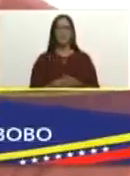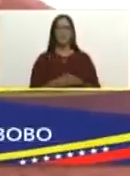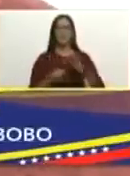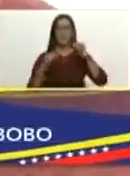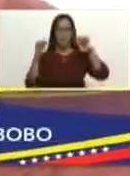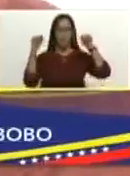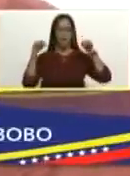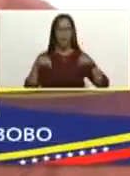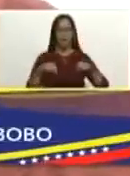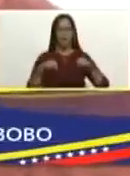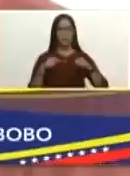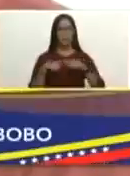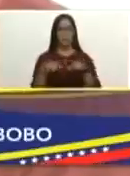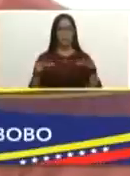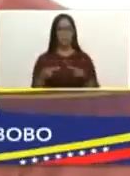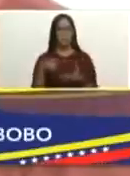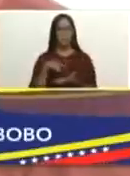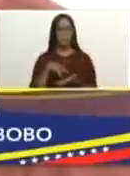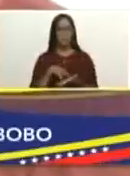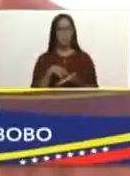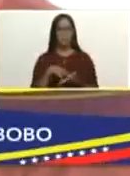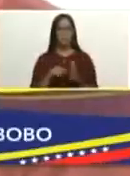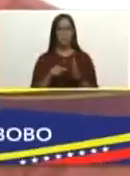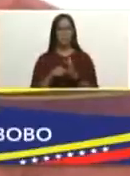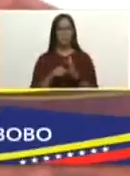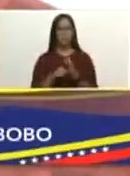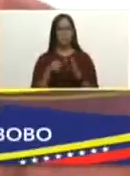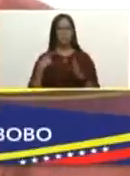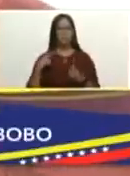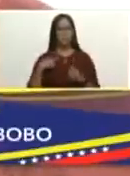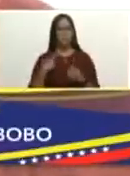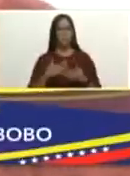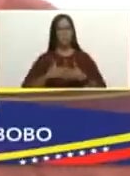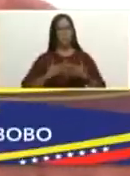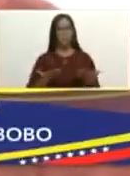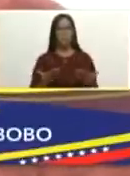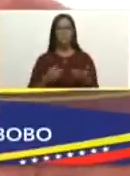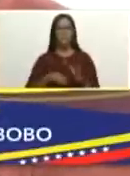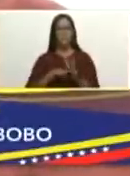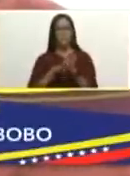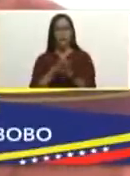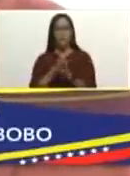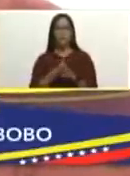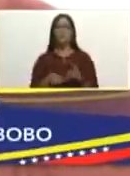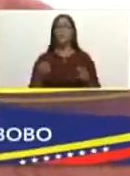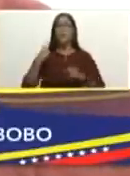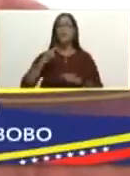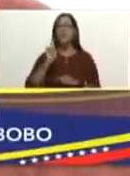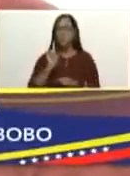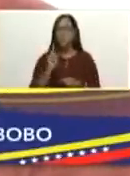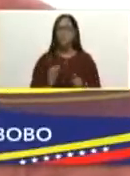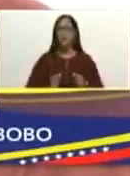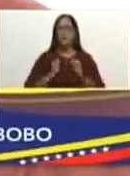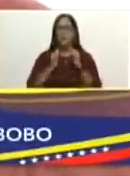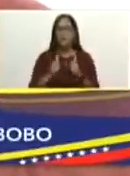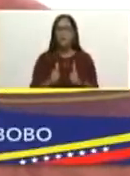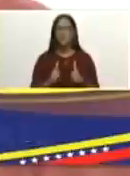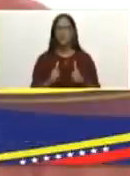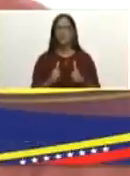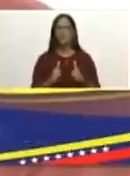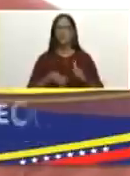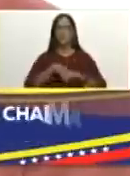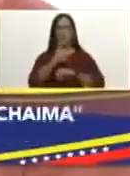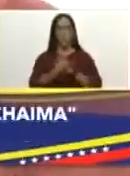en la División Carabobo, donde le tuvimos el placer de ver el avance de esta macoya, incluso el inicio de del proyecto